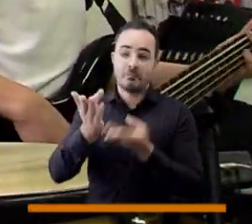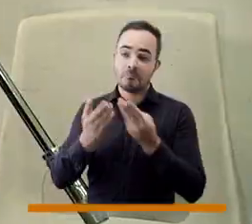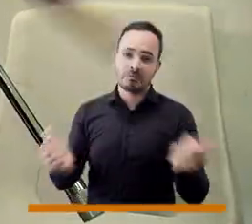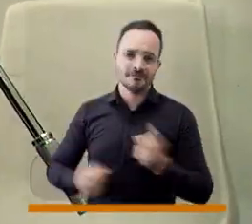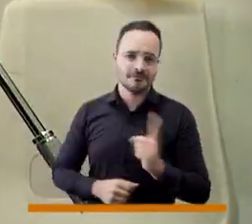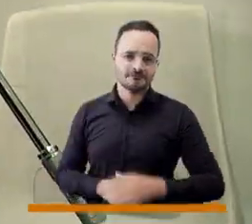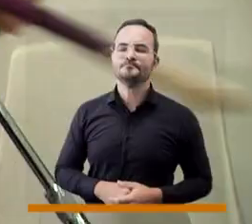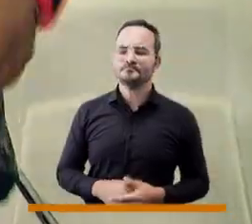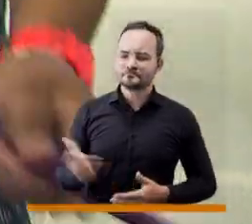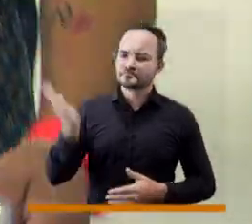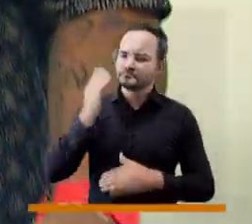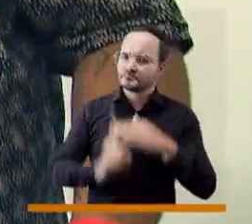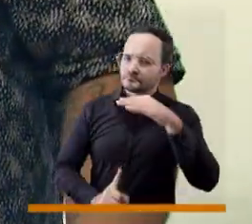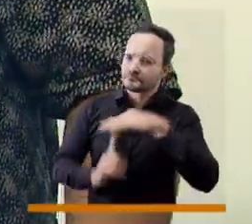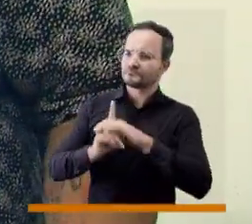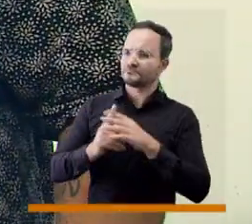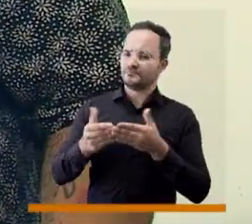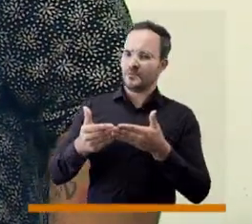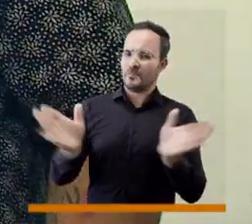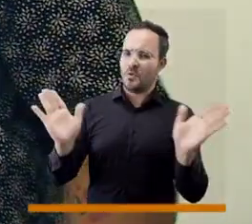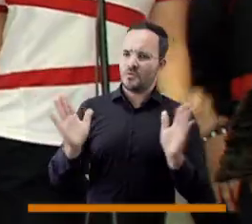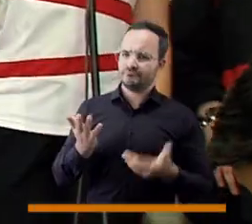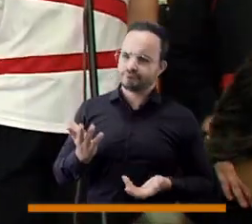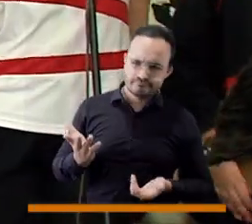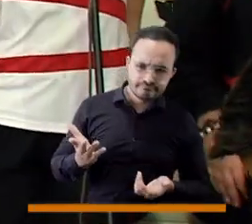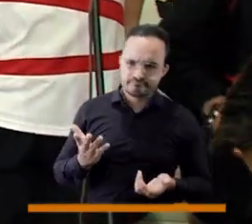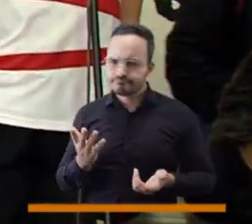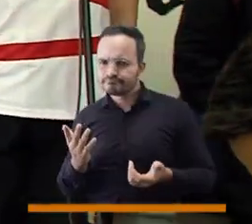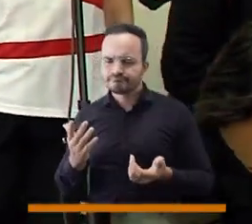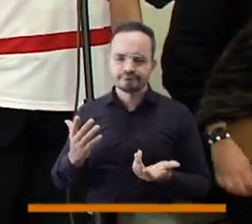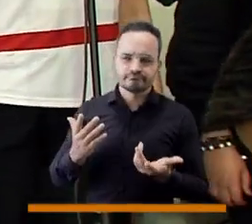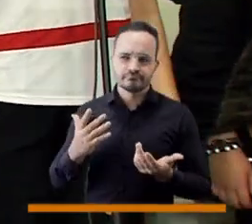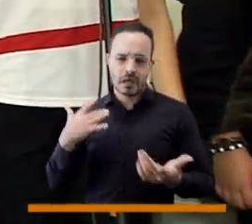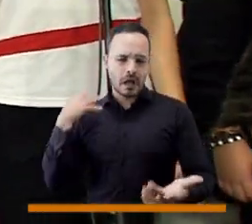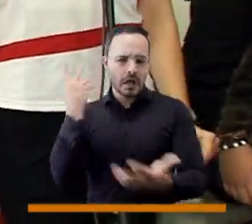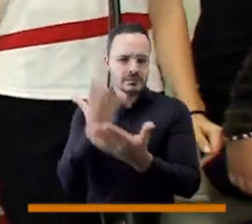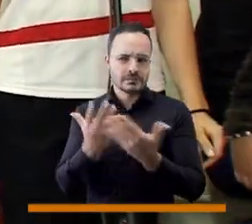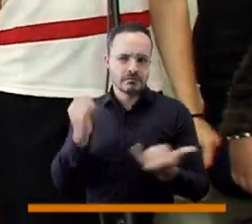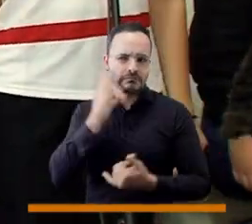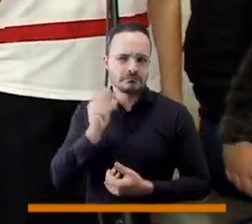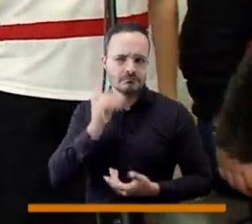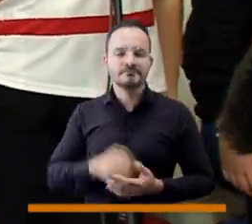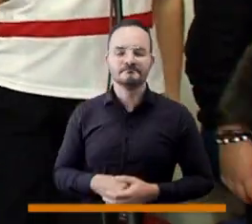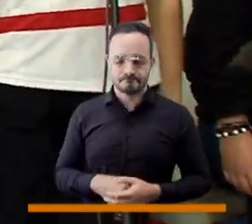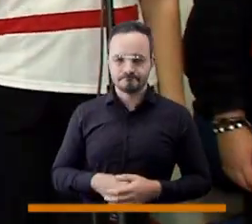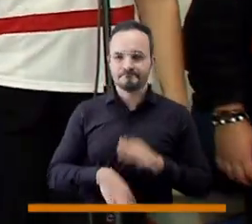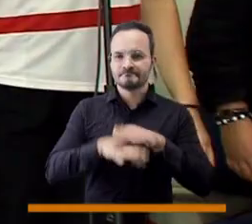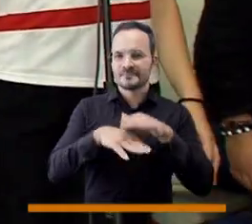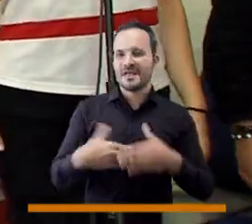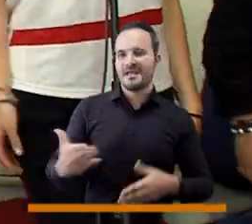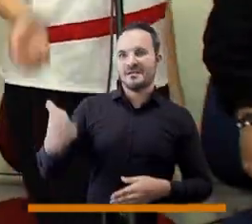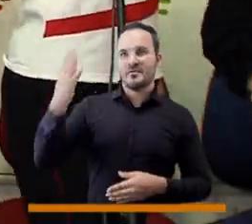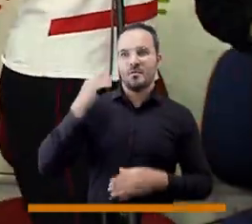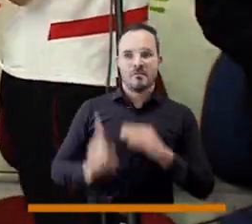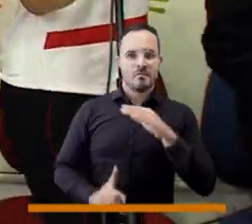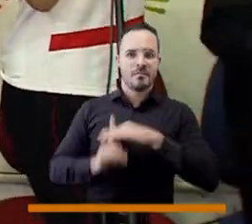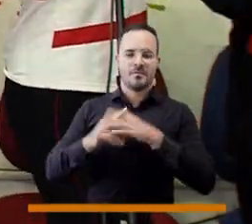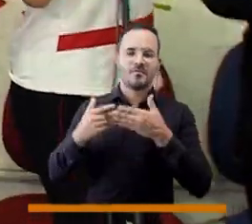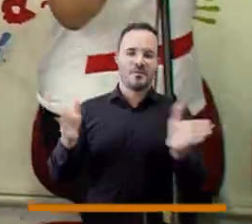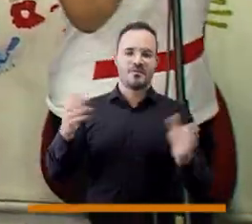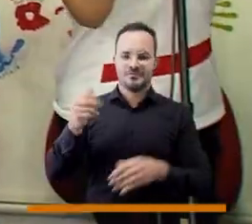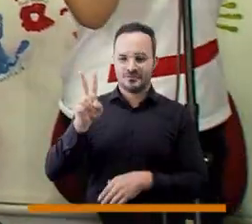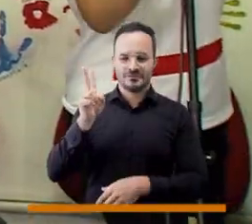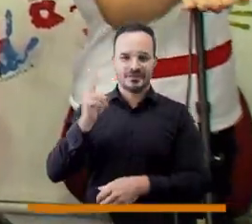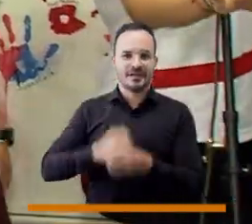Rodrigo, cuéntenos, ¿hace cuánto inició este grupo y ese recorrido hasta el día de hoy? Bueno, la agrupación lleva 12